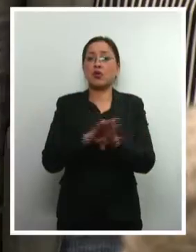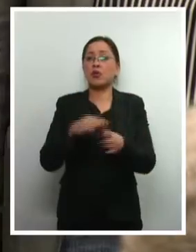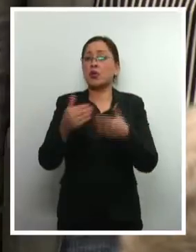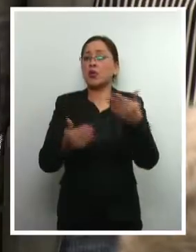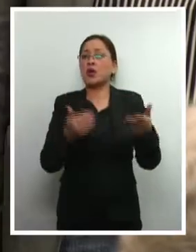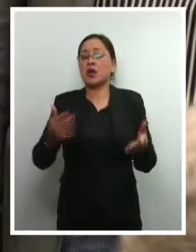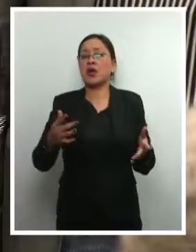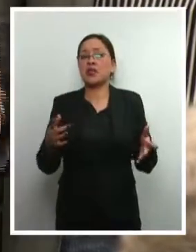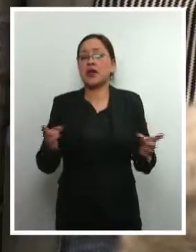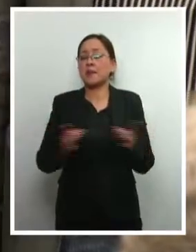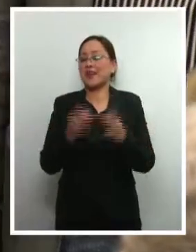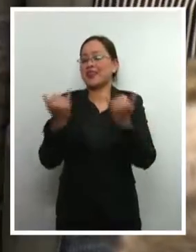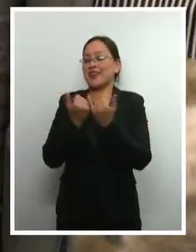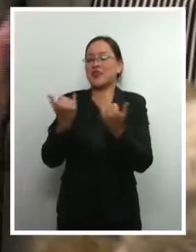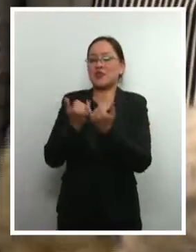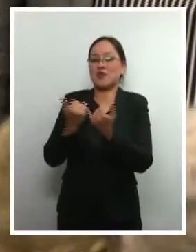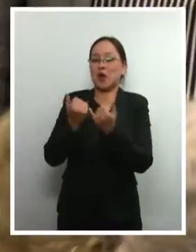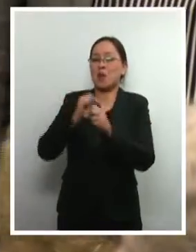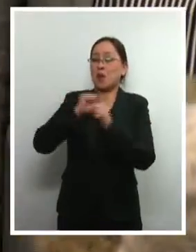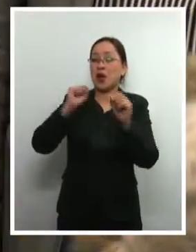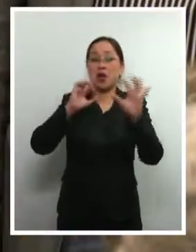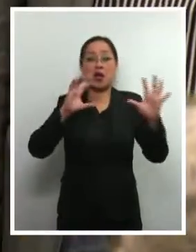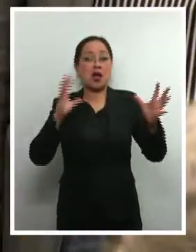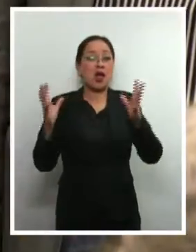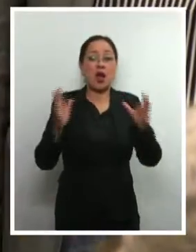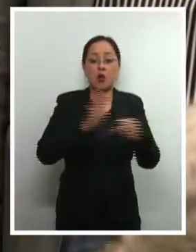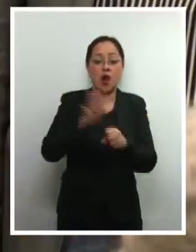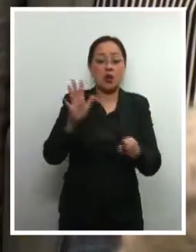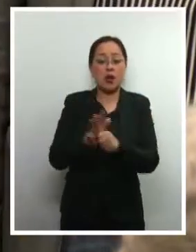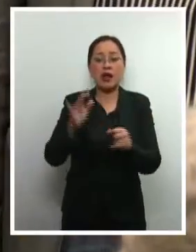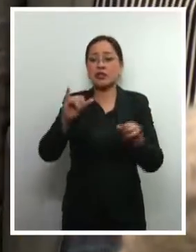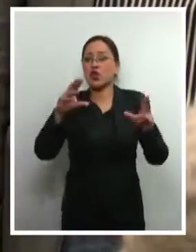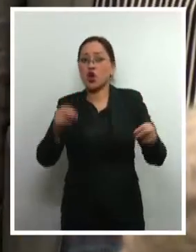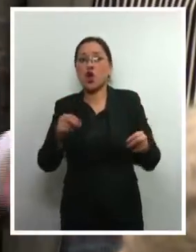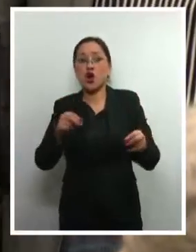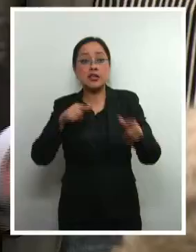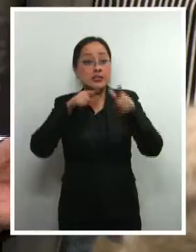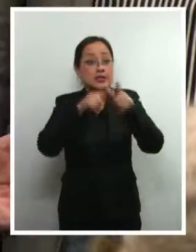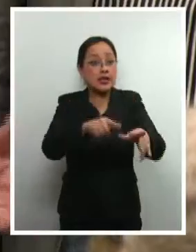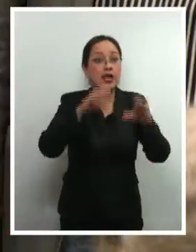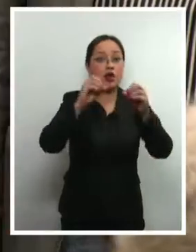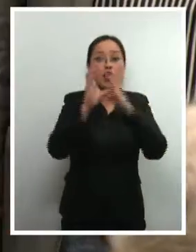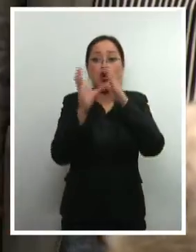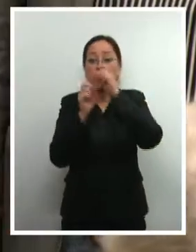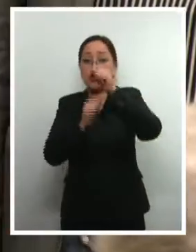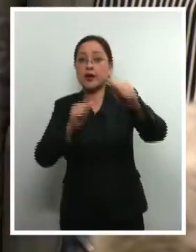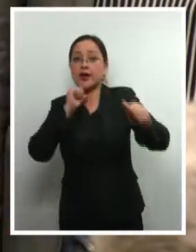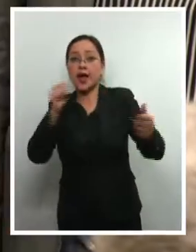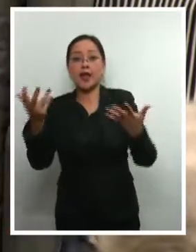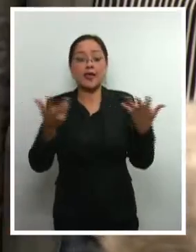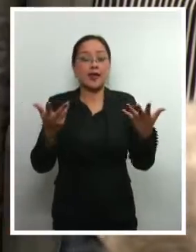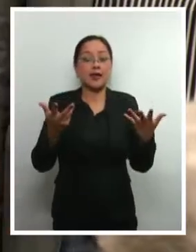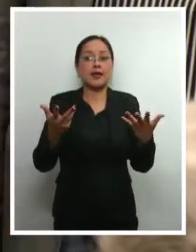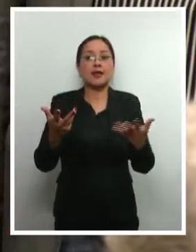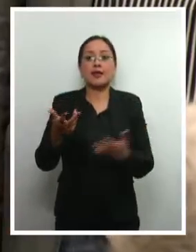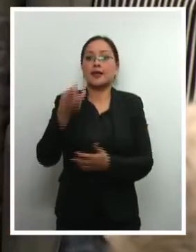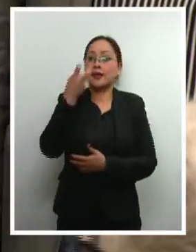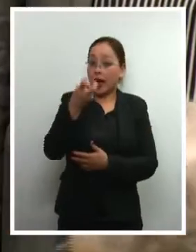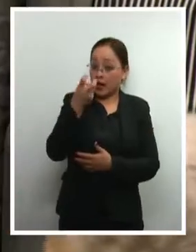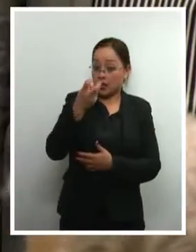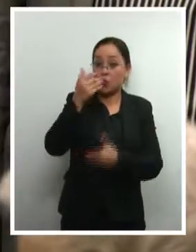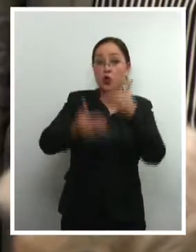un gasolinazo, la bolsa o la vida se rinden o no hay constitución. Ese no puede